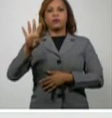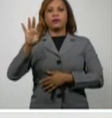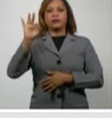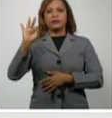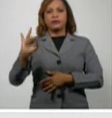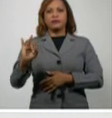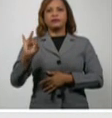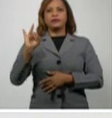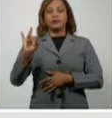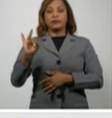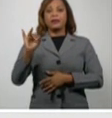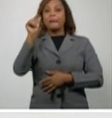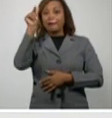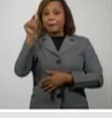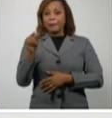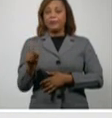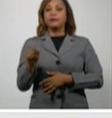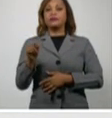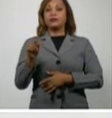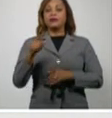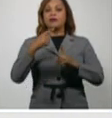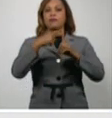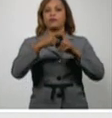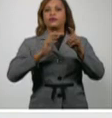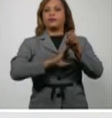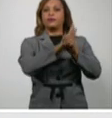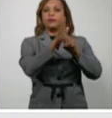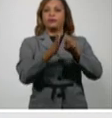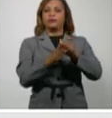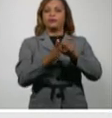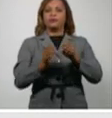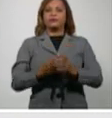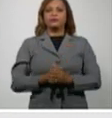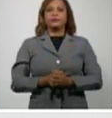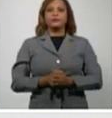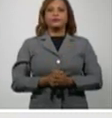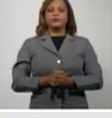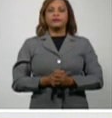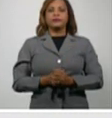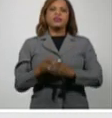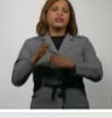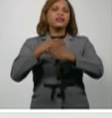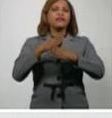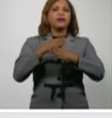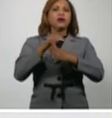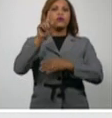42.547 personas con la COVID-19. Estamos hablando de un